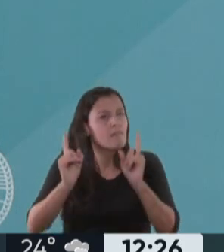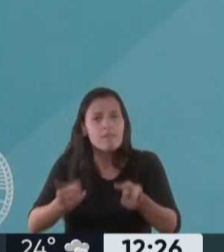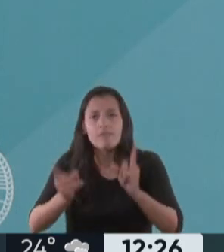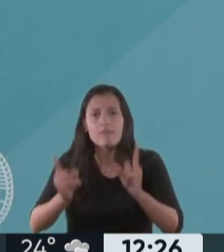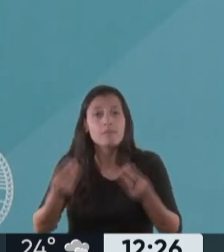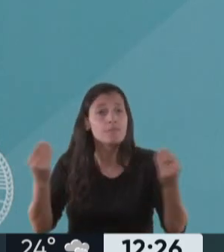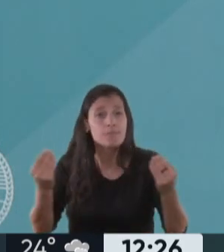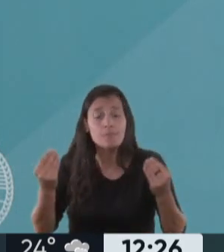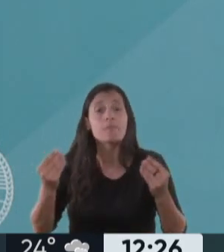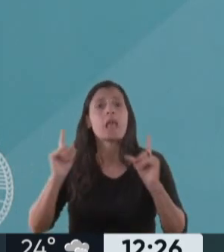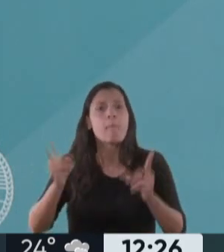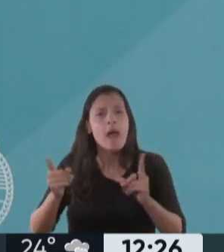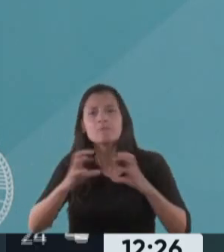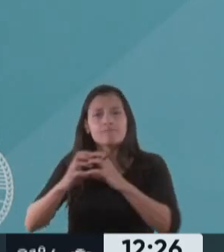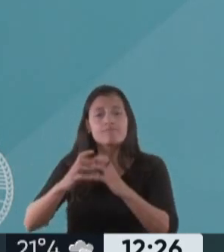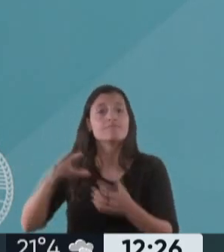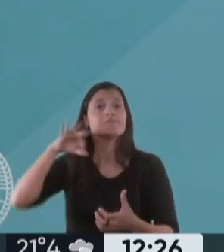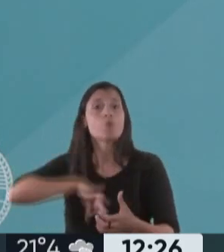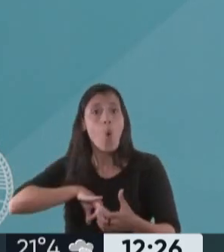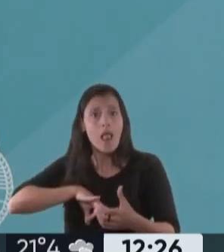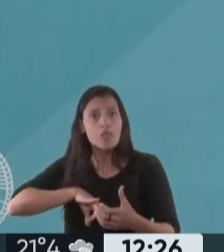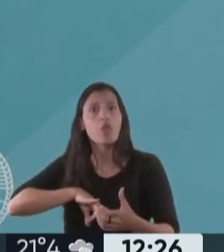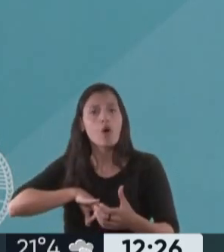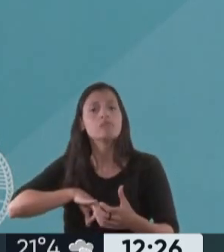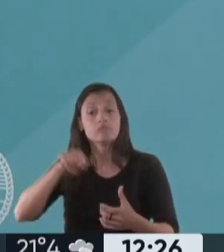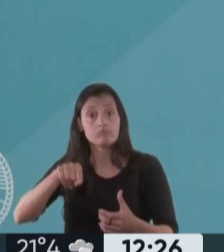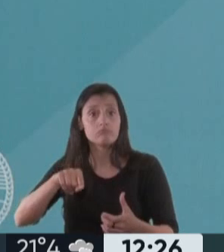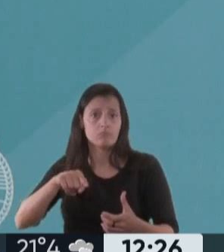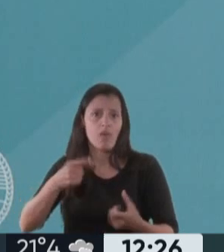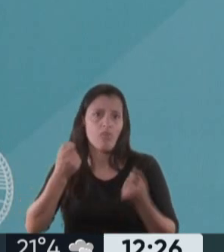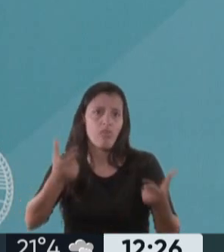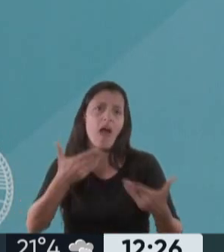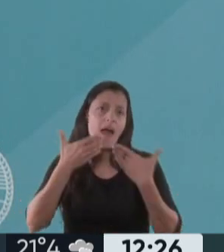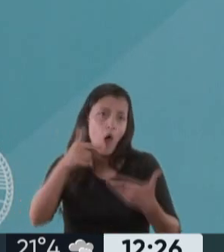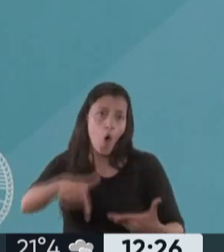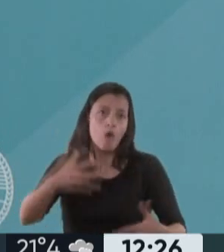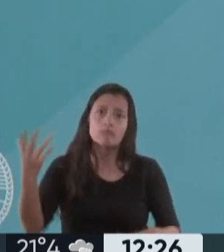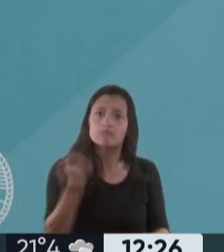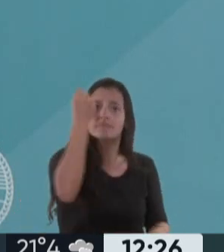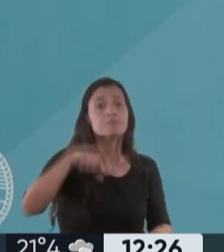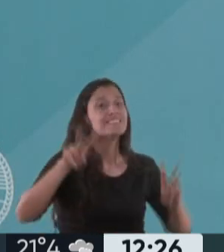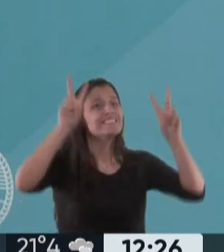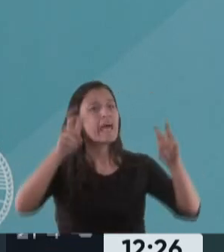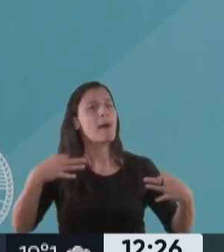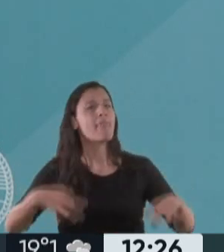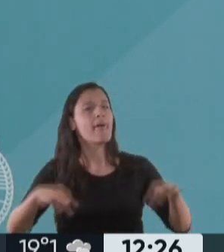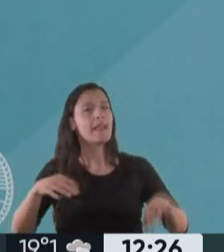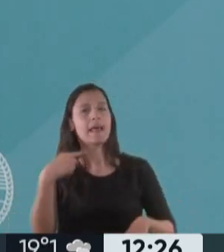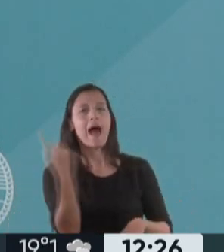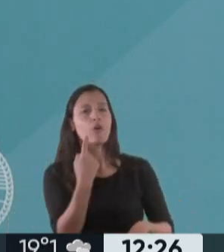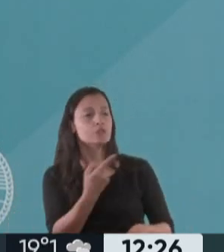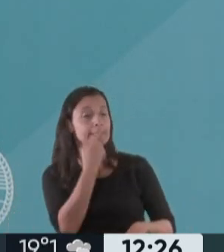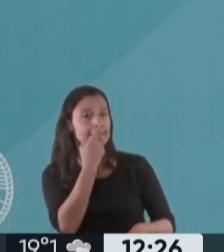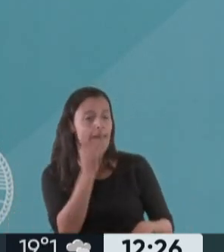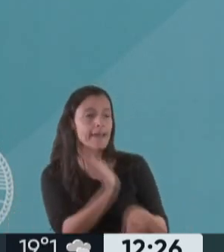permanencia de las paritarias ha permitido que hoy, por ejemplo, uno de los temas más delicados que nos interesa